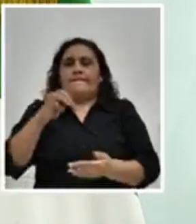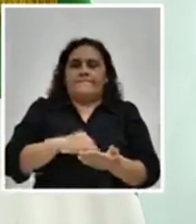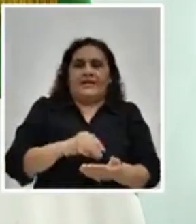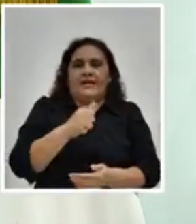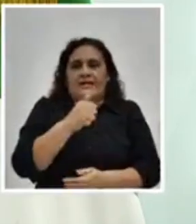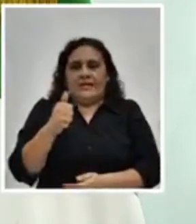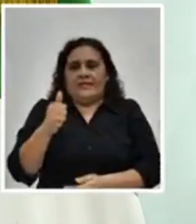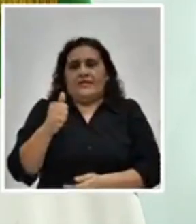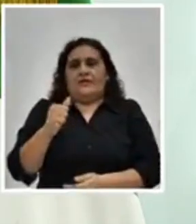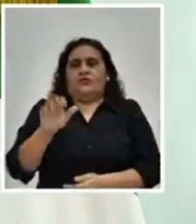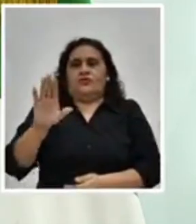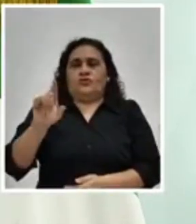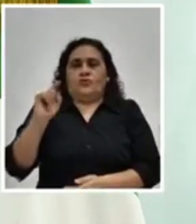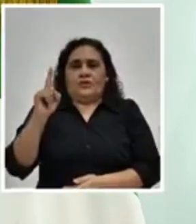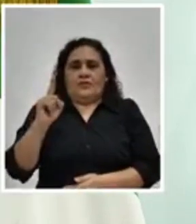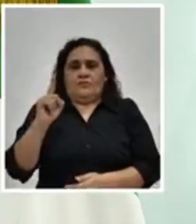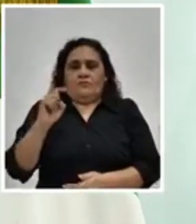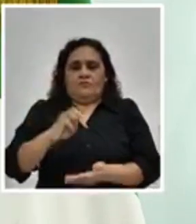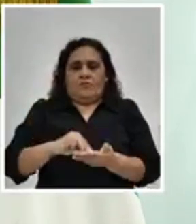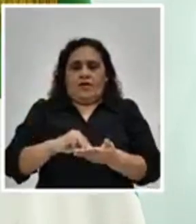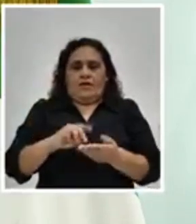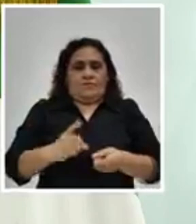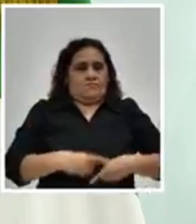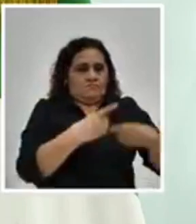11.651 medicamentos entregados.